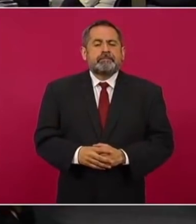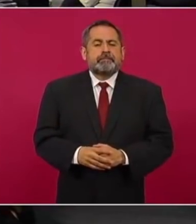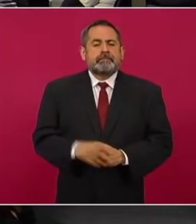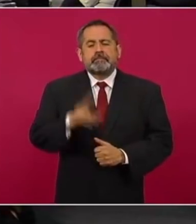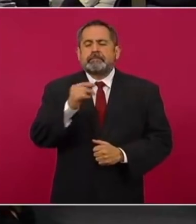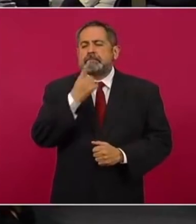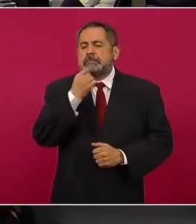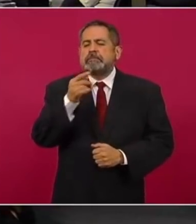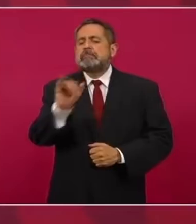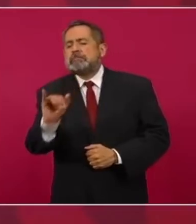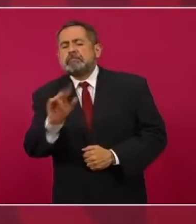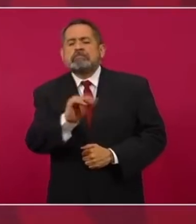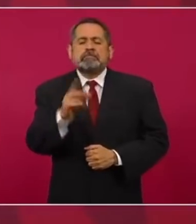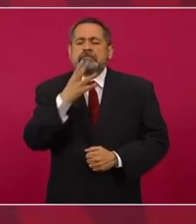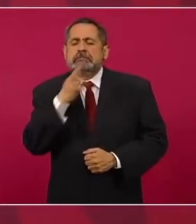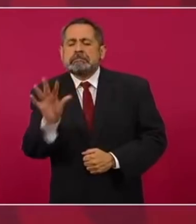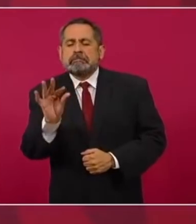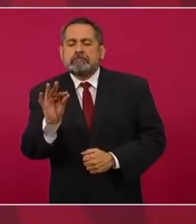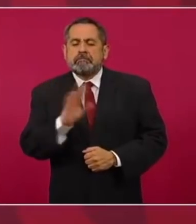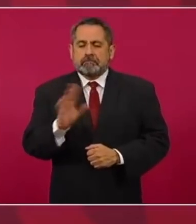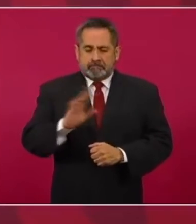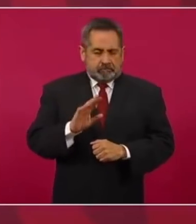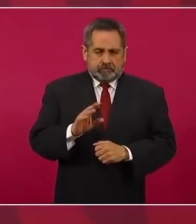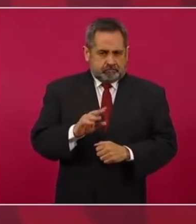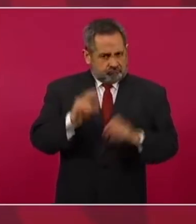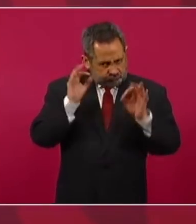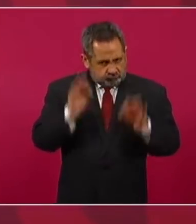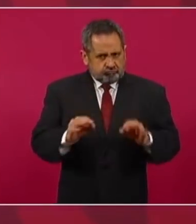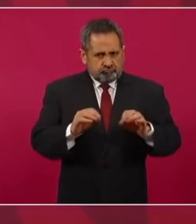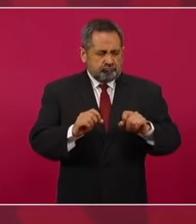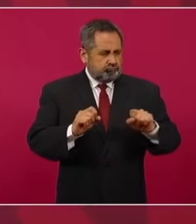no así de bote pronto,